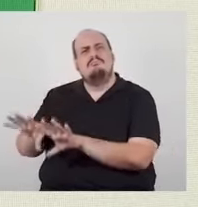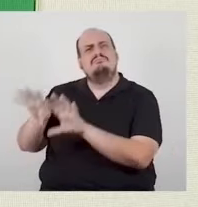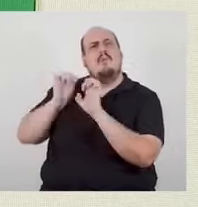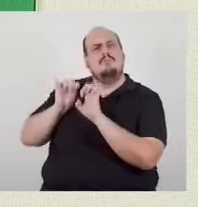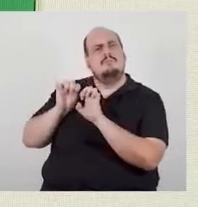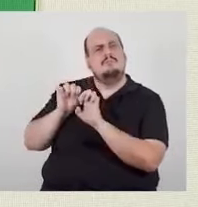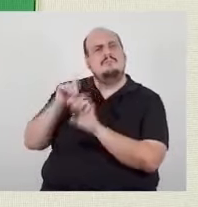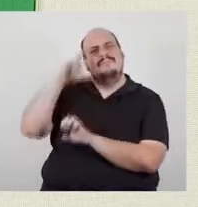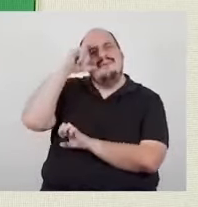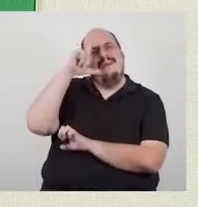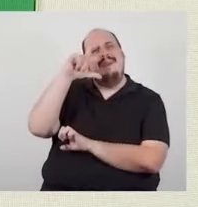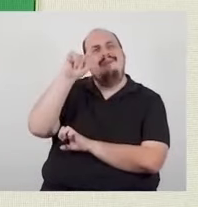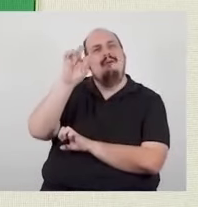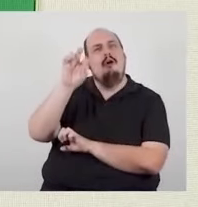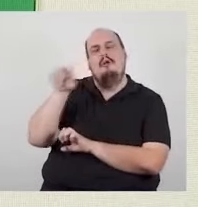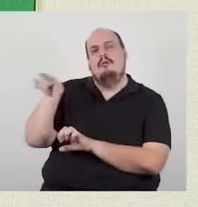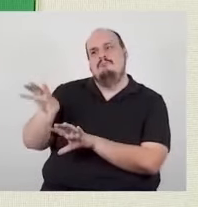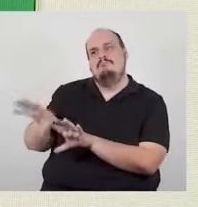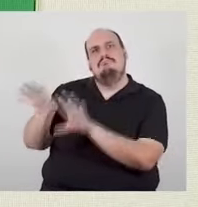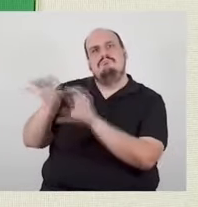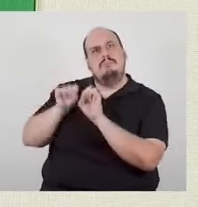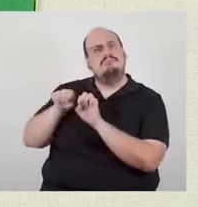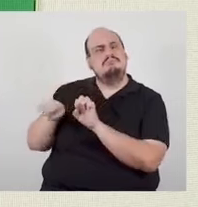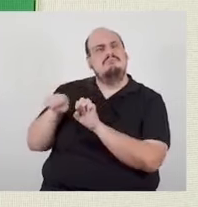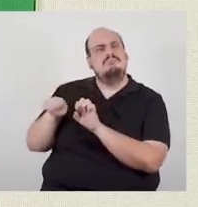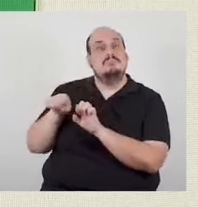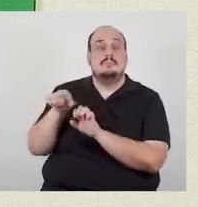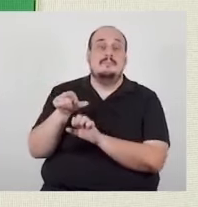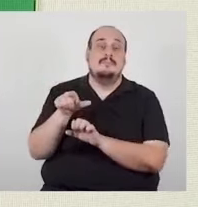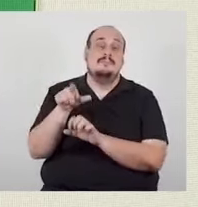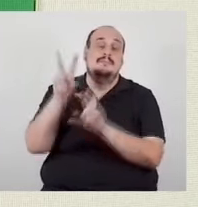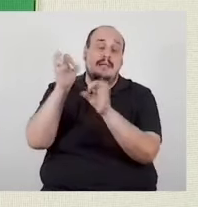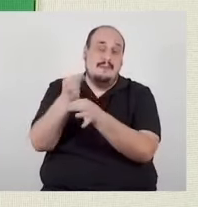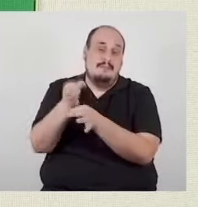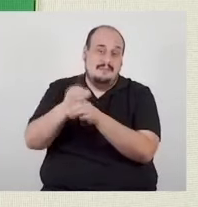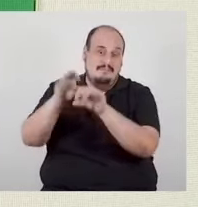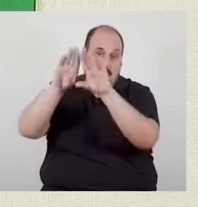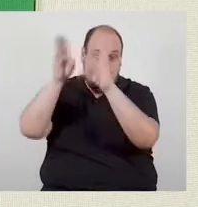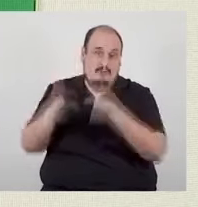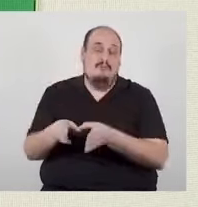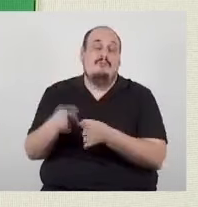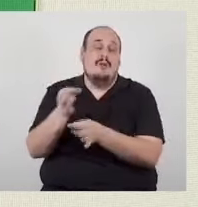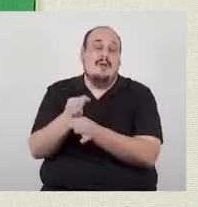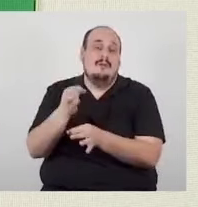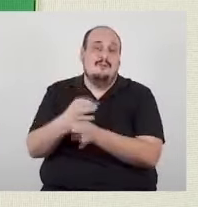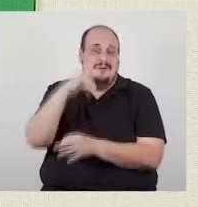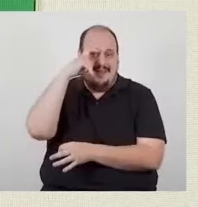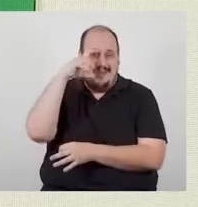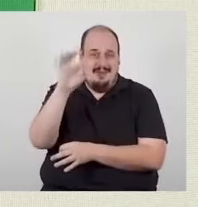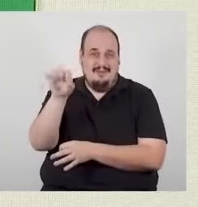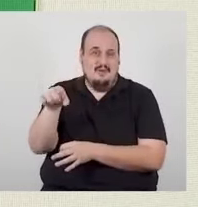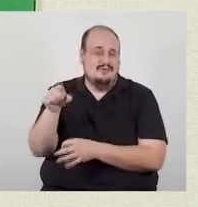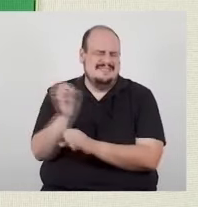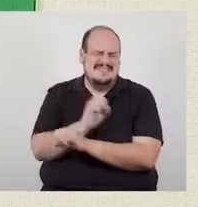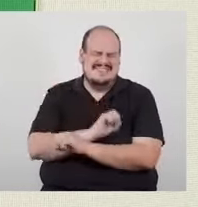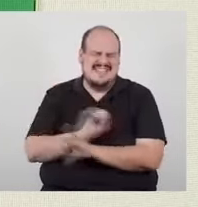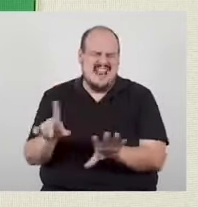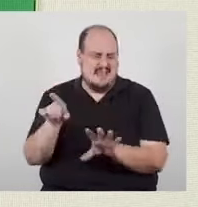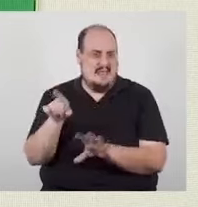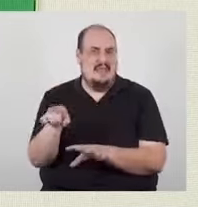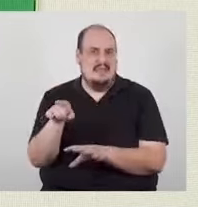hoy va a tener mucha presencia dentro del programa. Por el Colegio Ecos. Por la tragedia del Colegio Ecos. De los